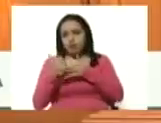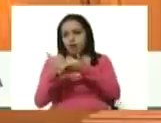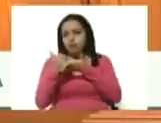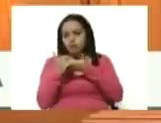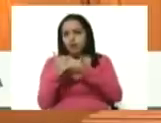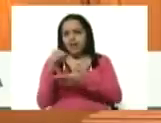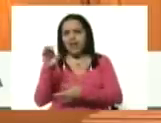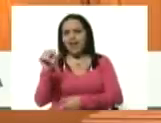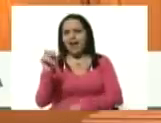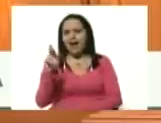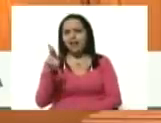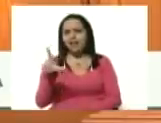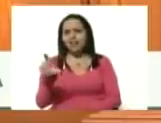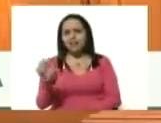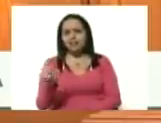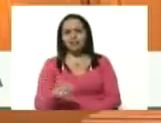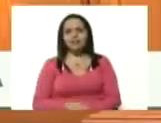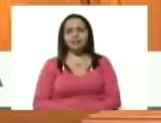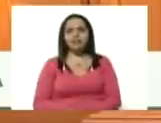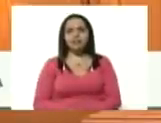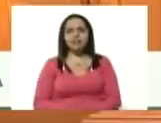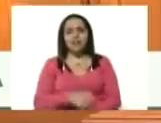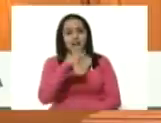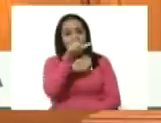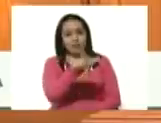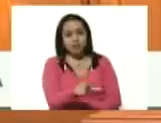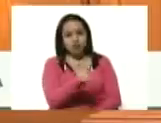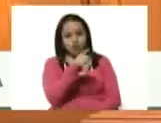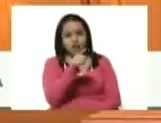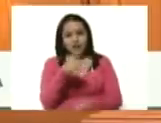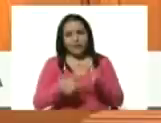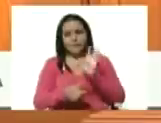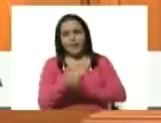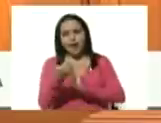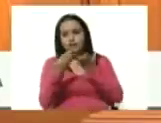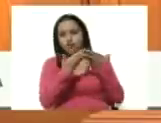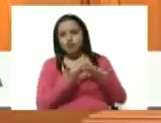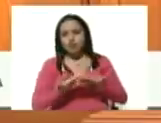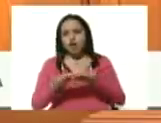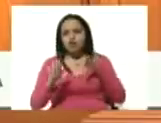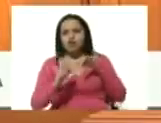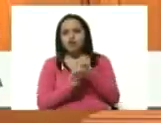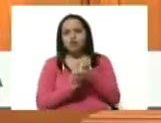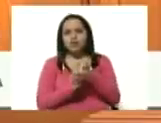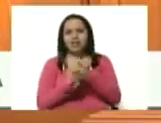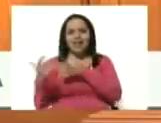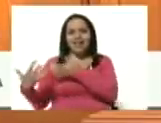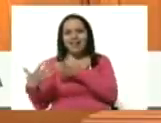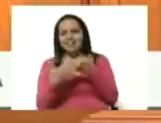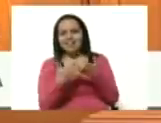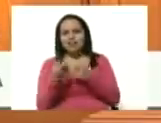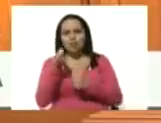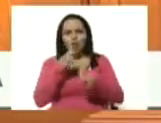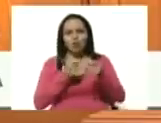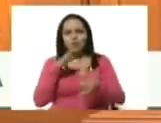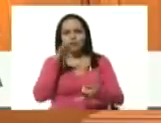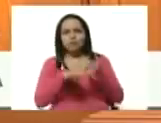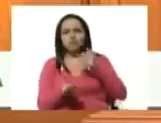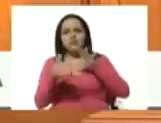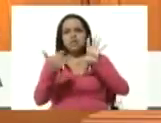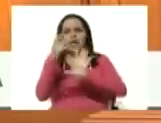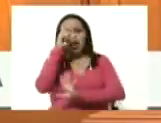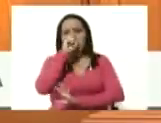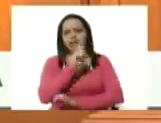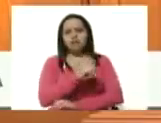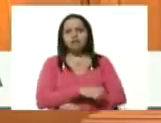quizás sea la persona que más ha estudiado el tema de la guerra económica en los últimos 6 años.